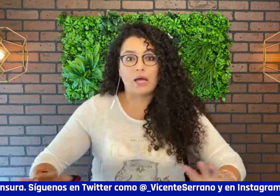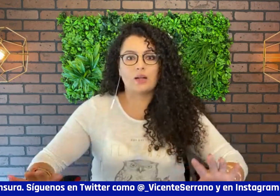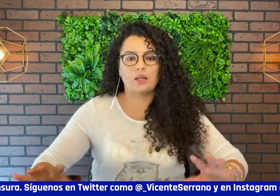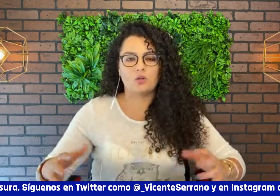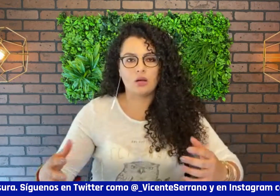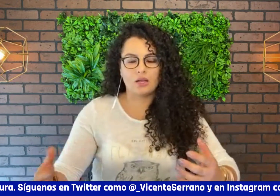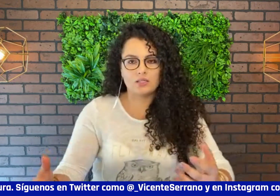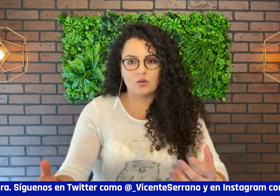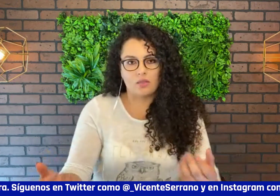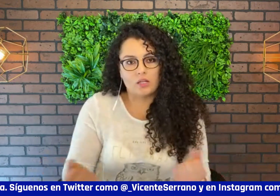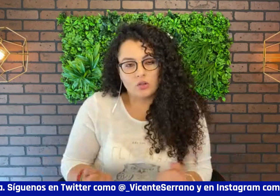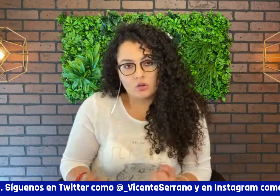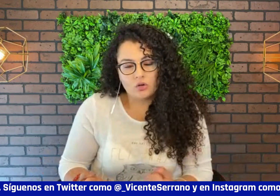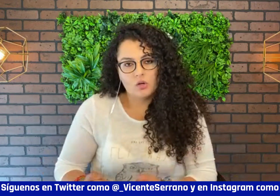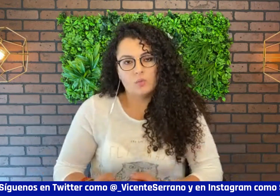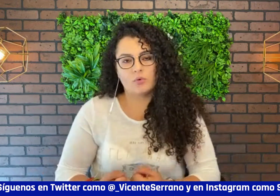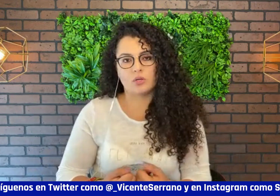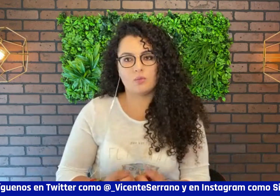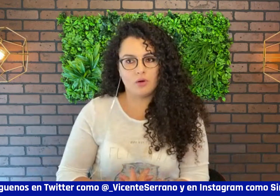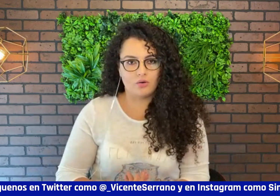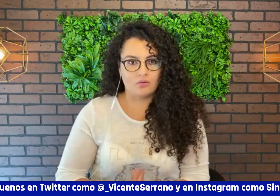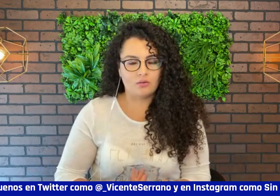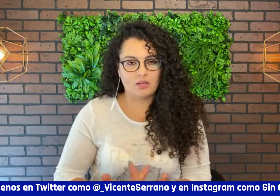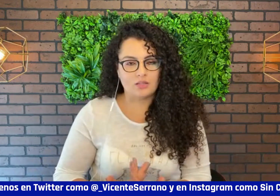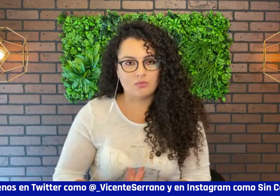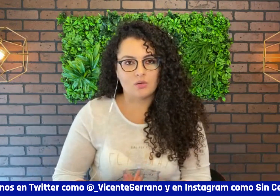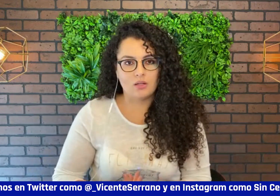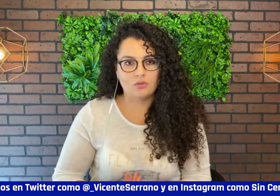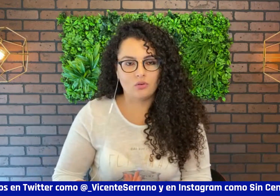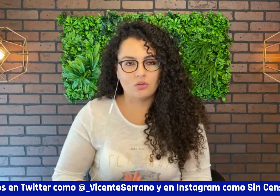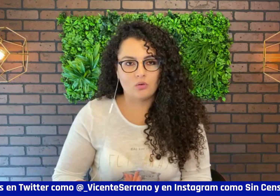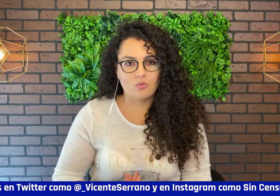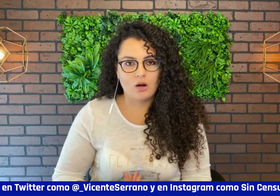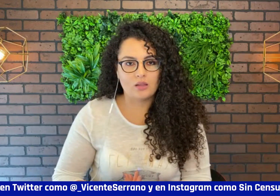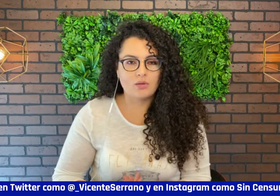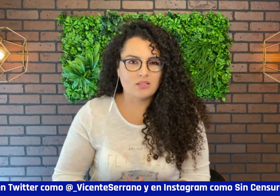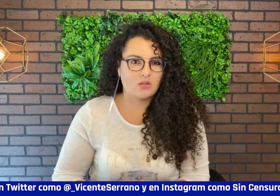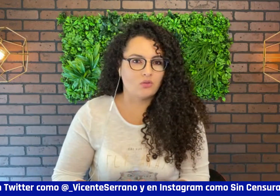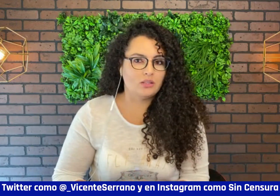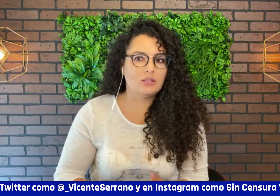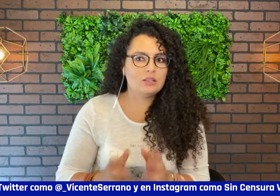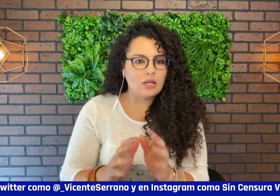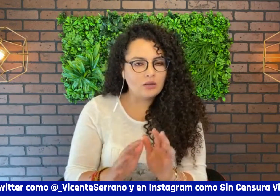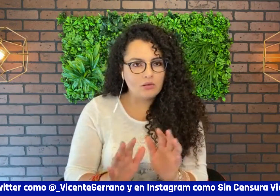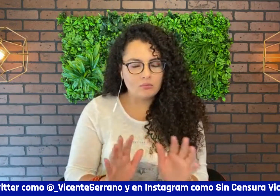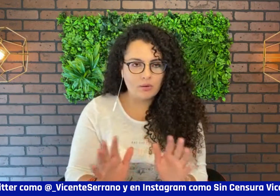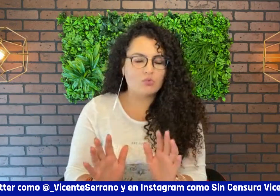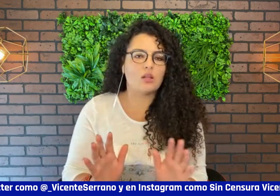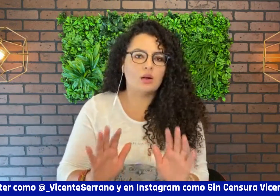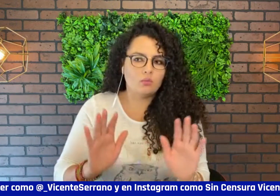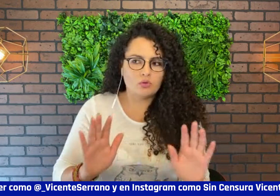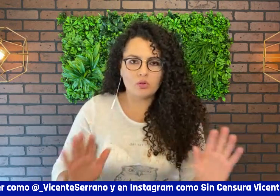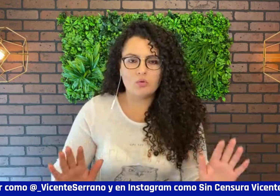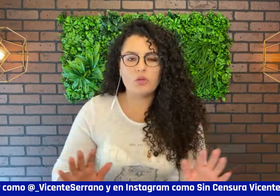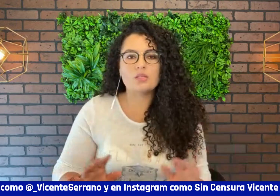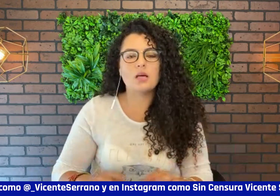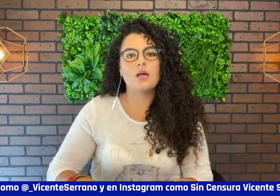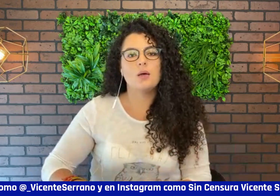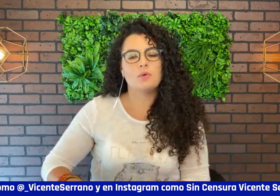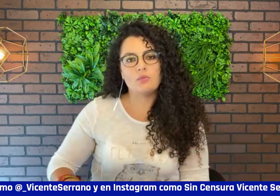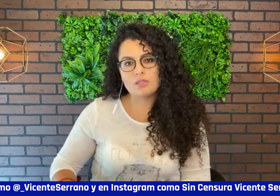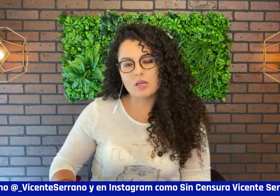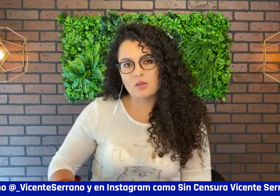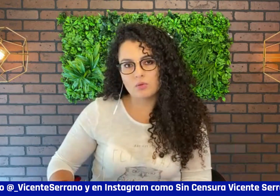quiera soltar y no querérselo quedar todo, porque bueno, estamos hablando de una administración distinta, vamos a darle un voto de